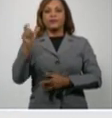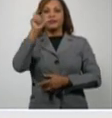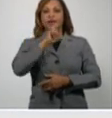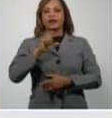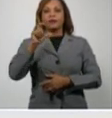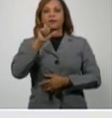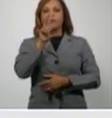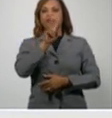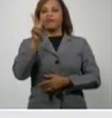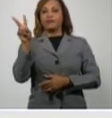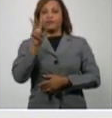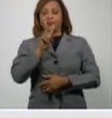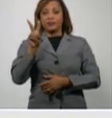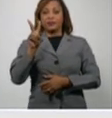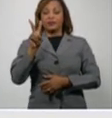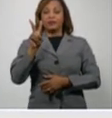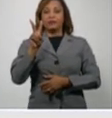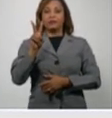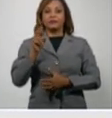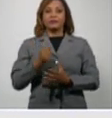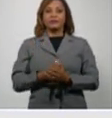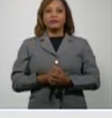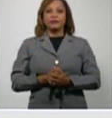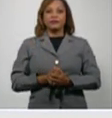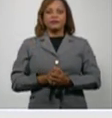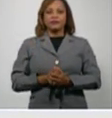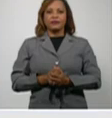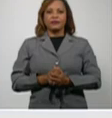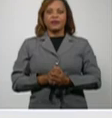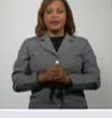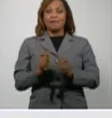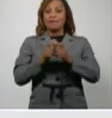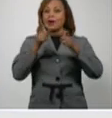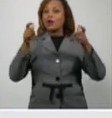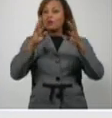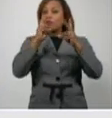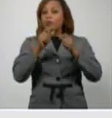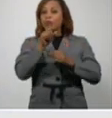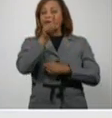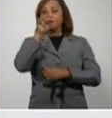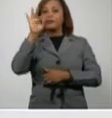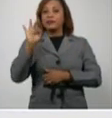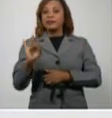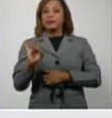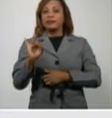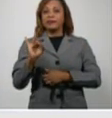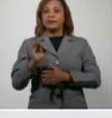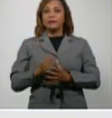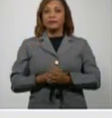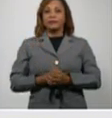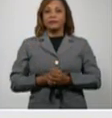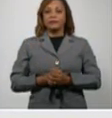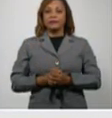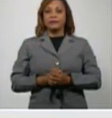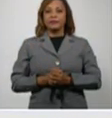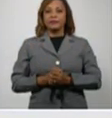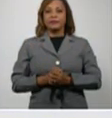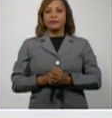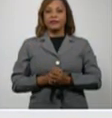autóctonos del municipio cabecera, el mayor número 17 de